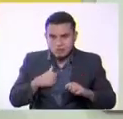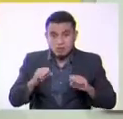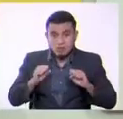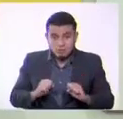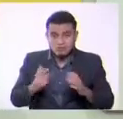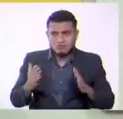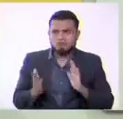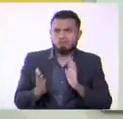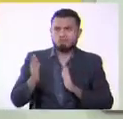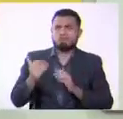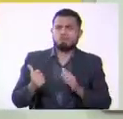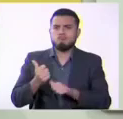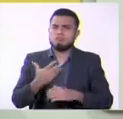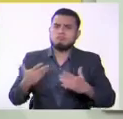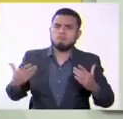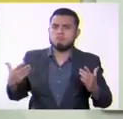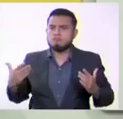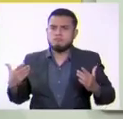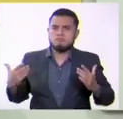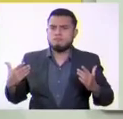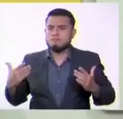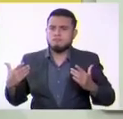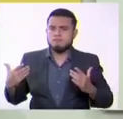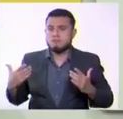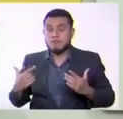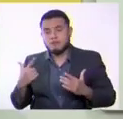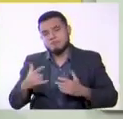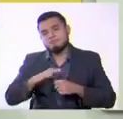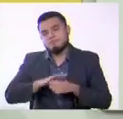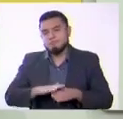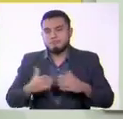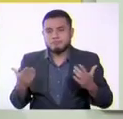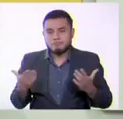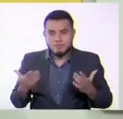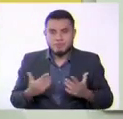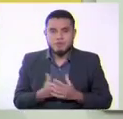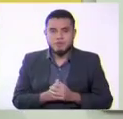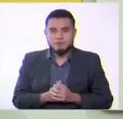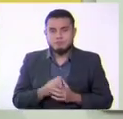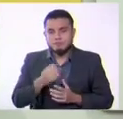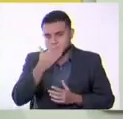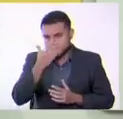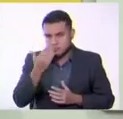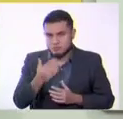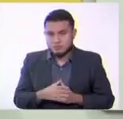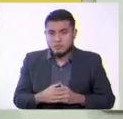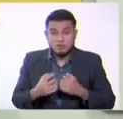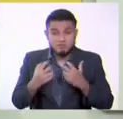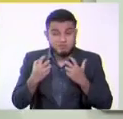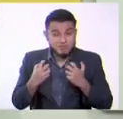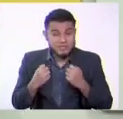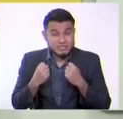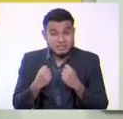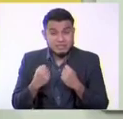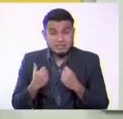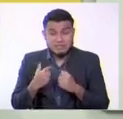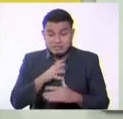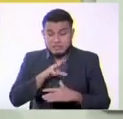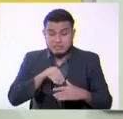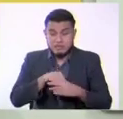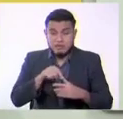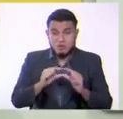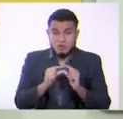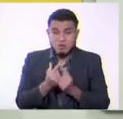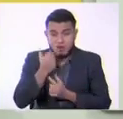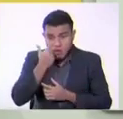a la autoridad. Entonces esas presiones hacen mucha fuerza dentro del grupo de los